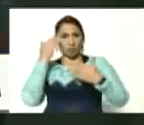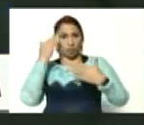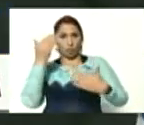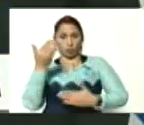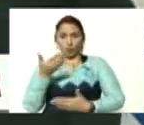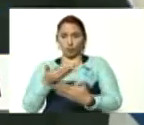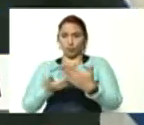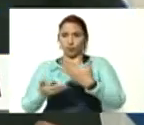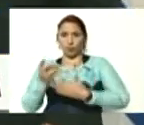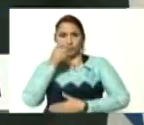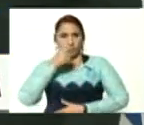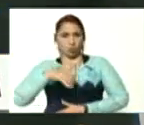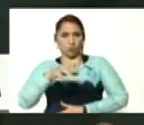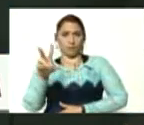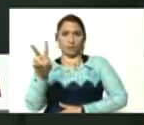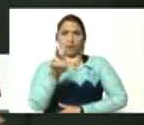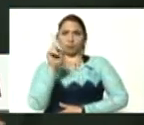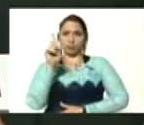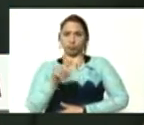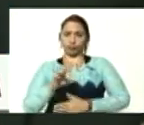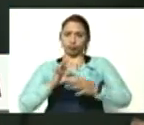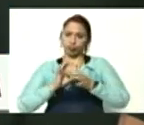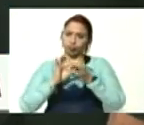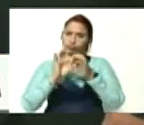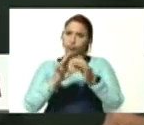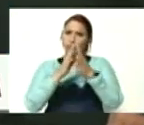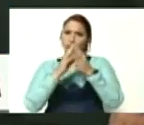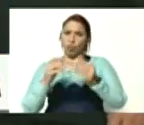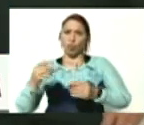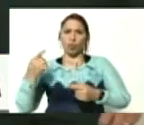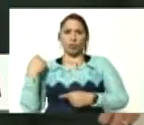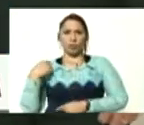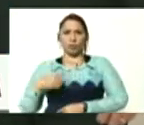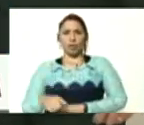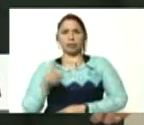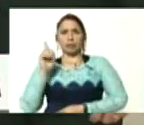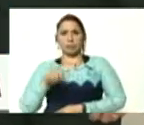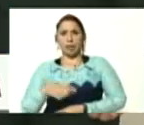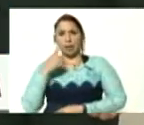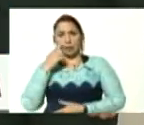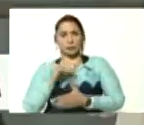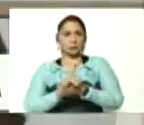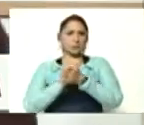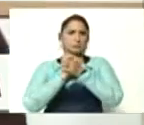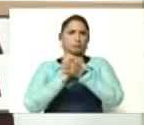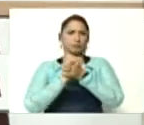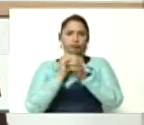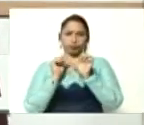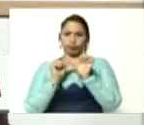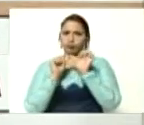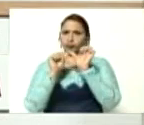pueblo venezolano, además que se ha afianzado todo lo que tiene que ver con la amistad, la cooperación, esas buenas relaciones que mantiene